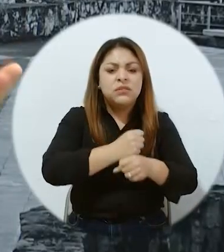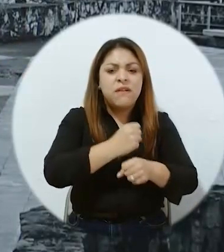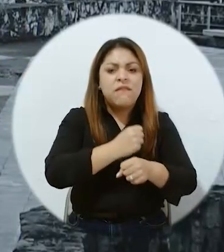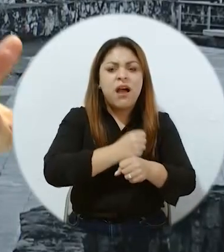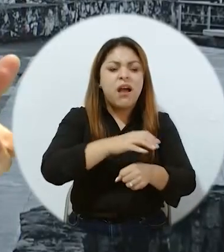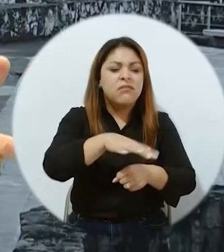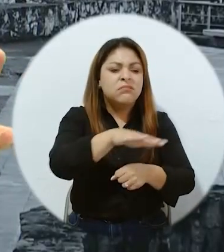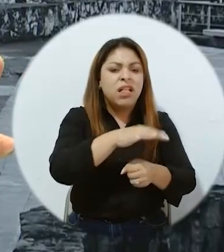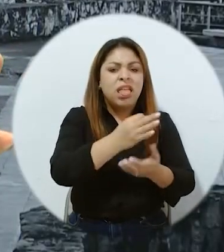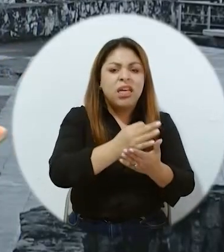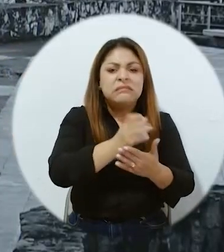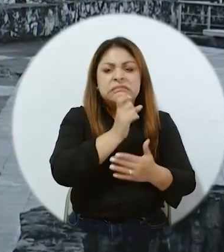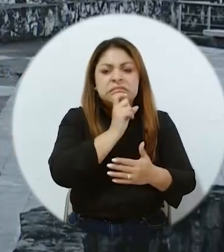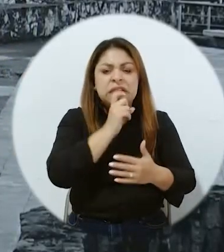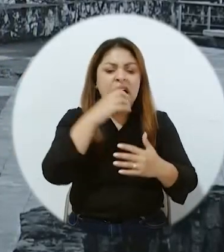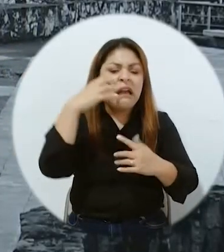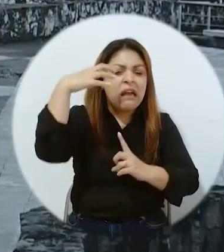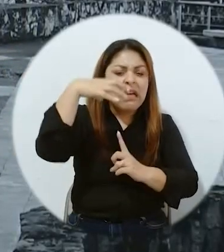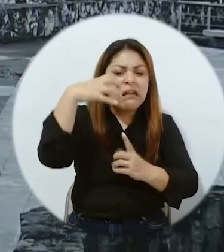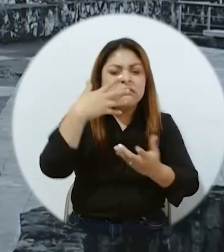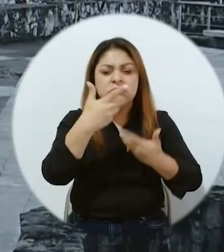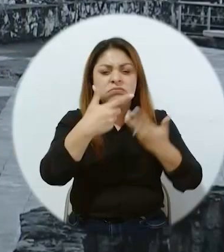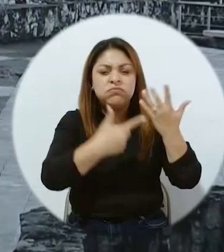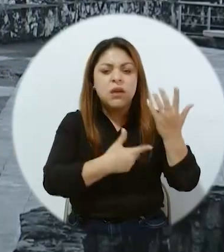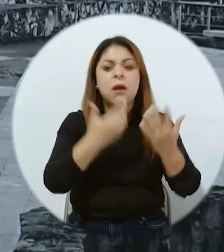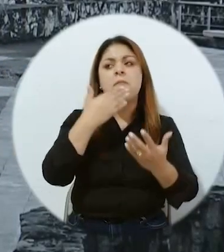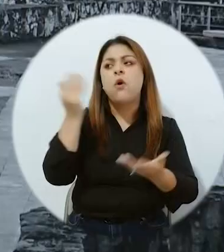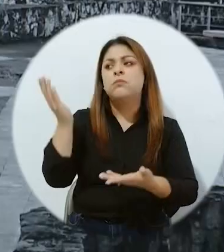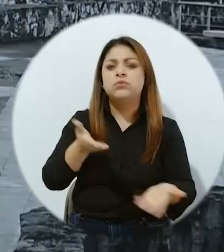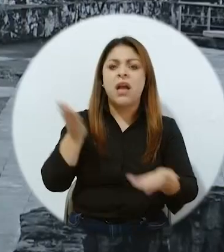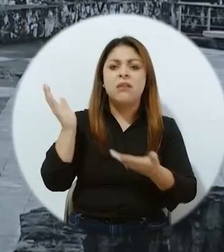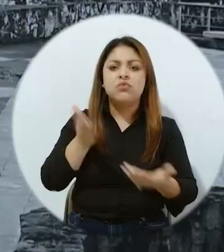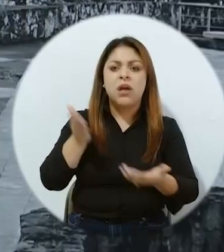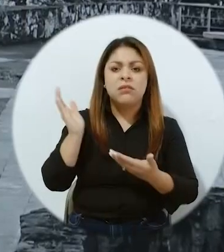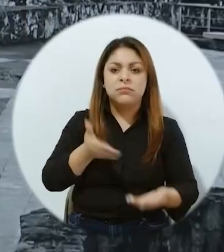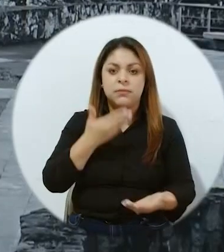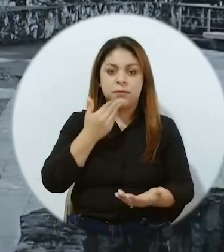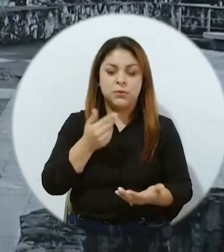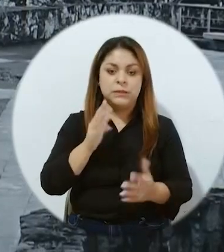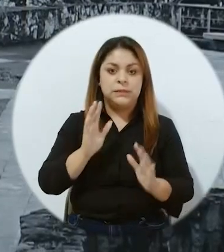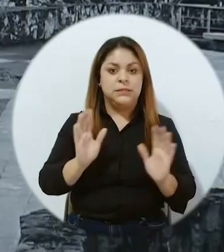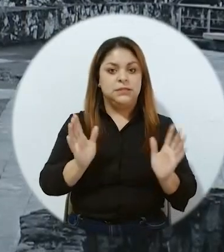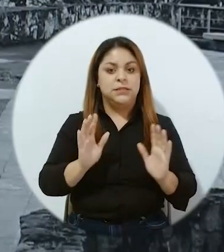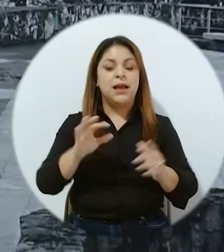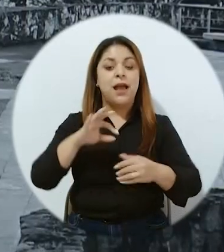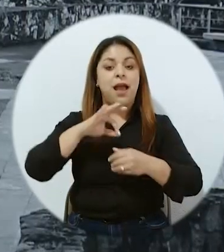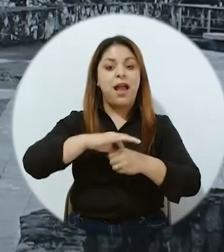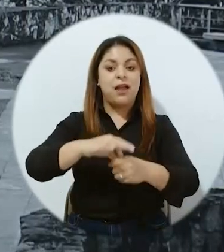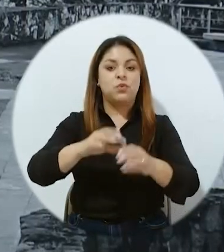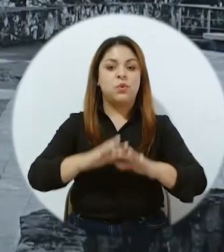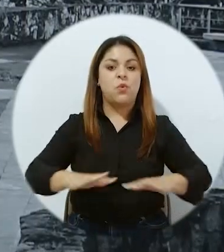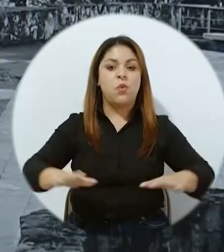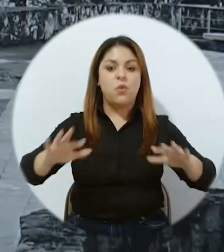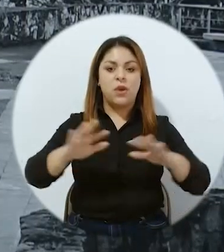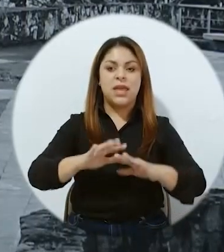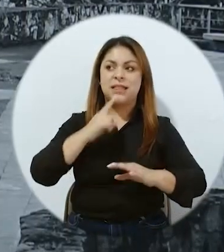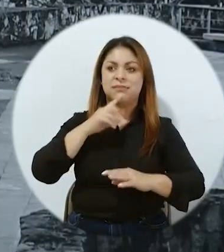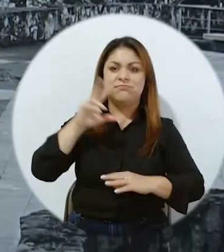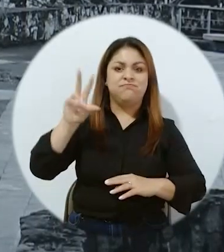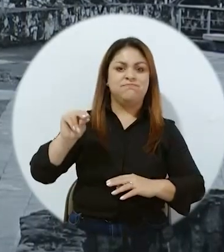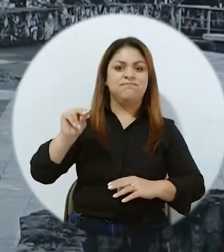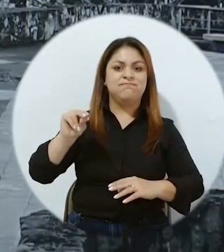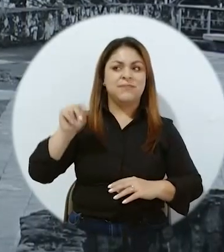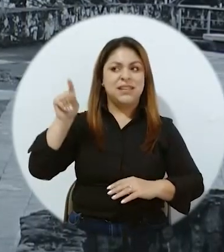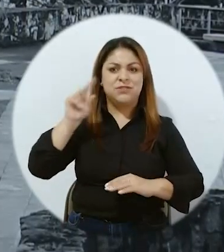zona franca o así por delante, ¿verdad? O exportar, ¿verdad? Entonces, todo eso, la agroecología también se contrapone a